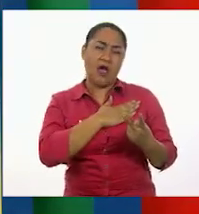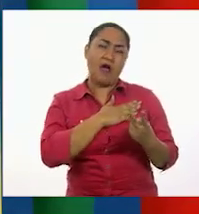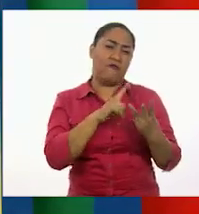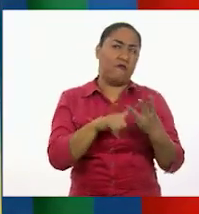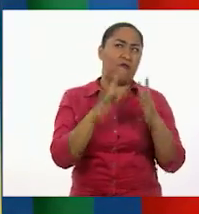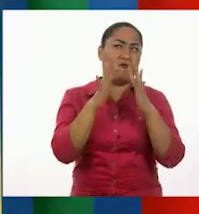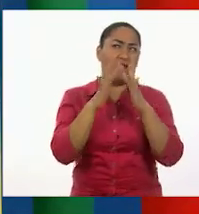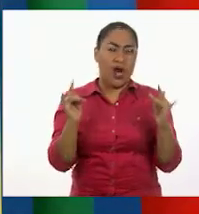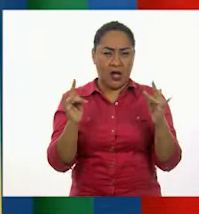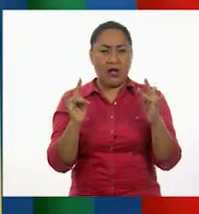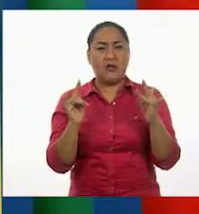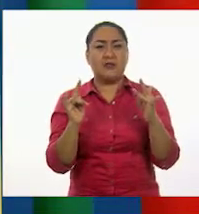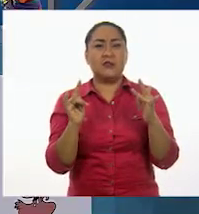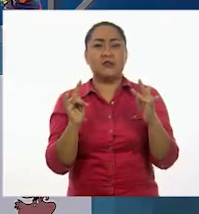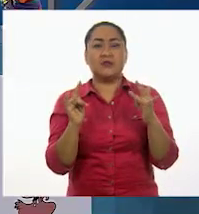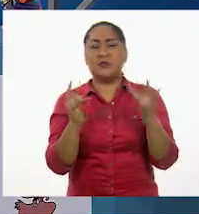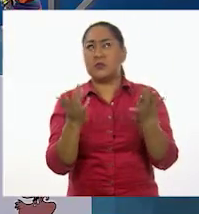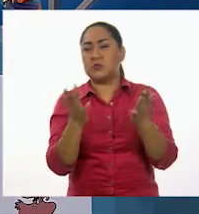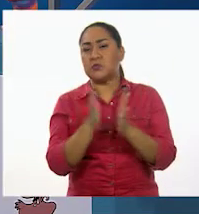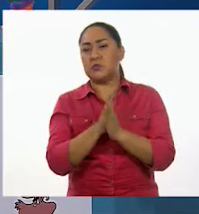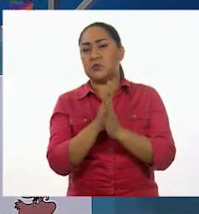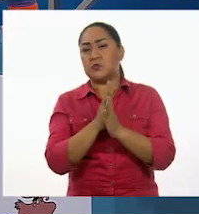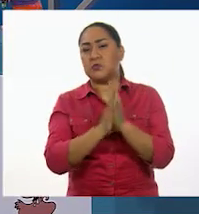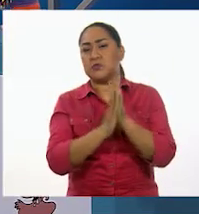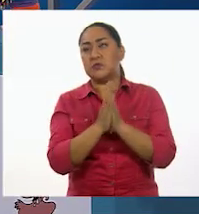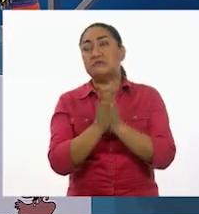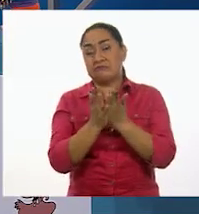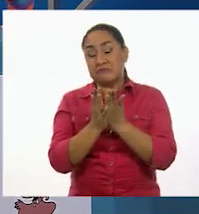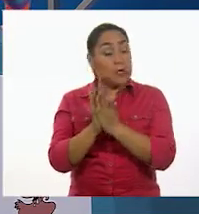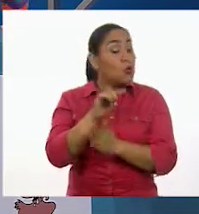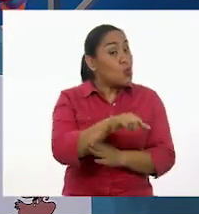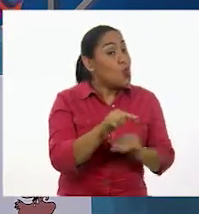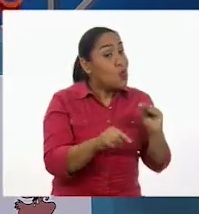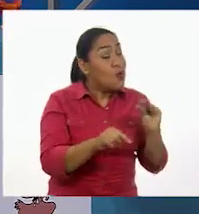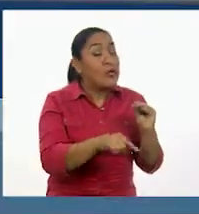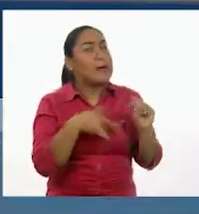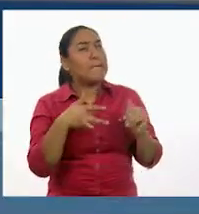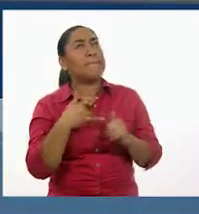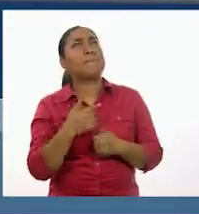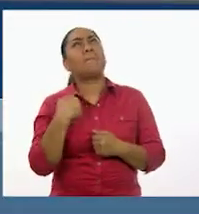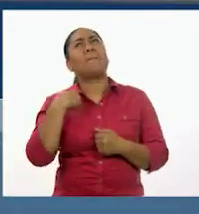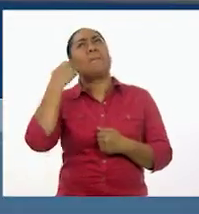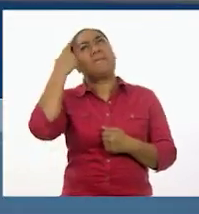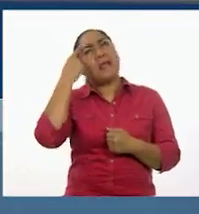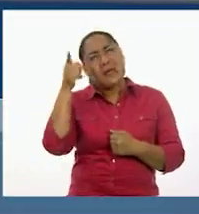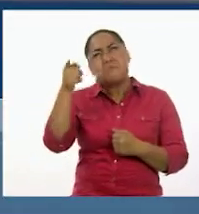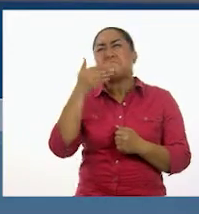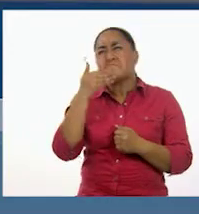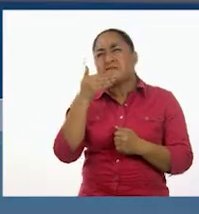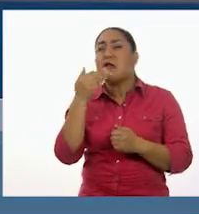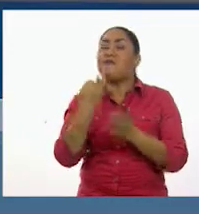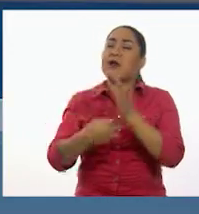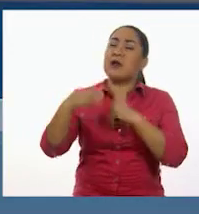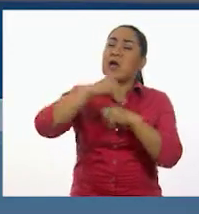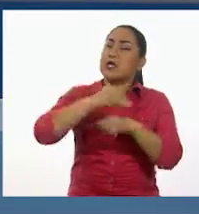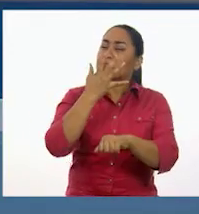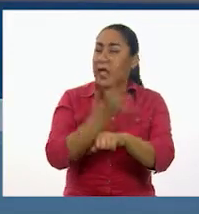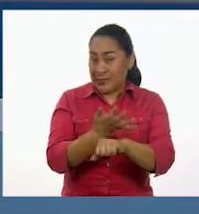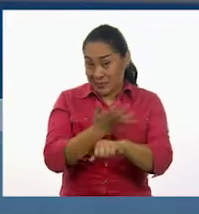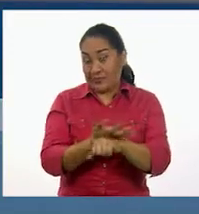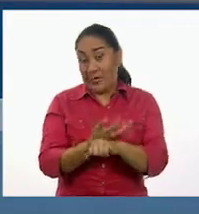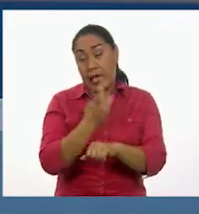supuesto, Francia. Muy bien. ¿Tú qué opinas, Ton? Creo que está bien, solo faltaría Estados Unidos,